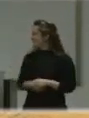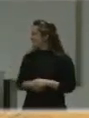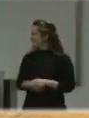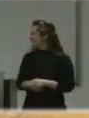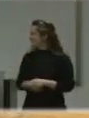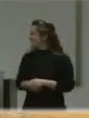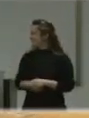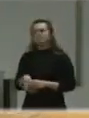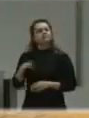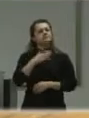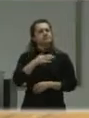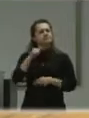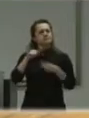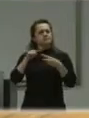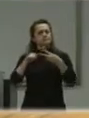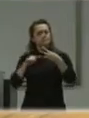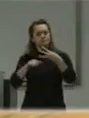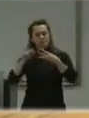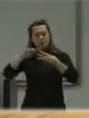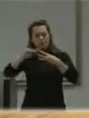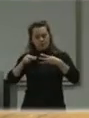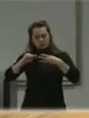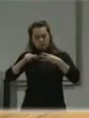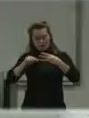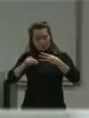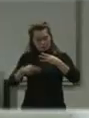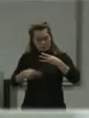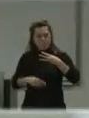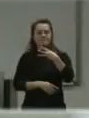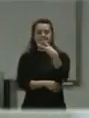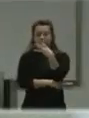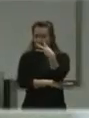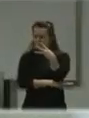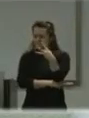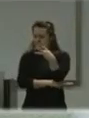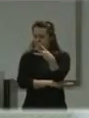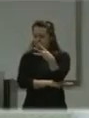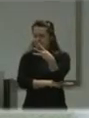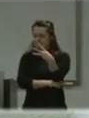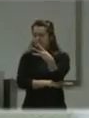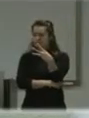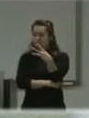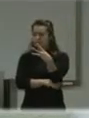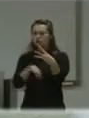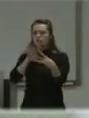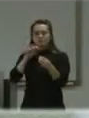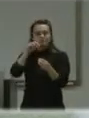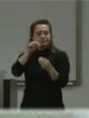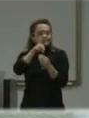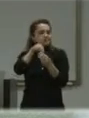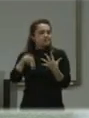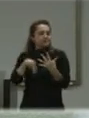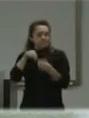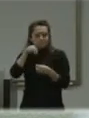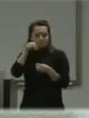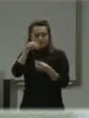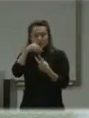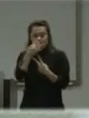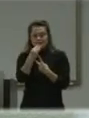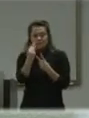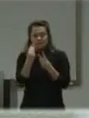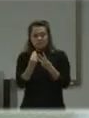la relación que existe entre estos términos y estas dimensiones a pesar de ser